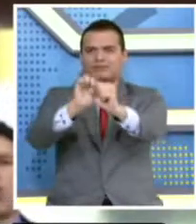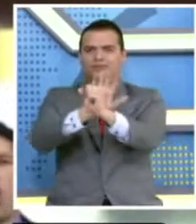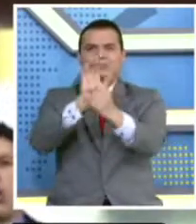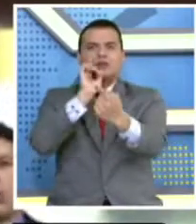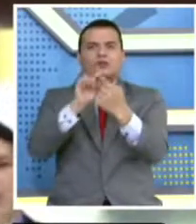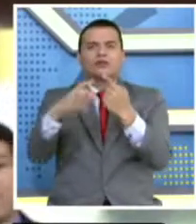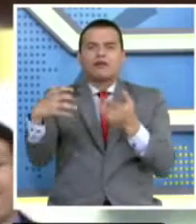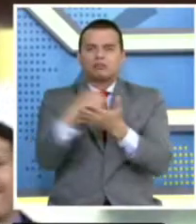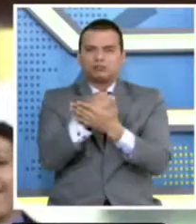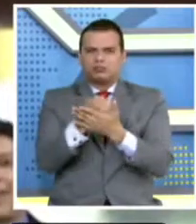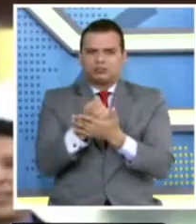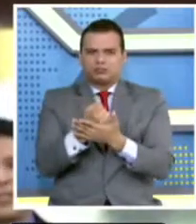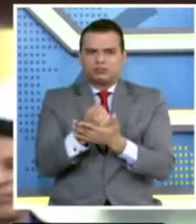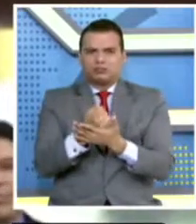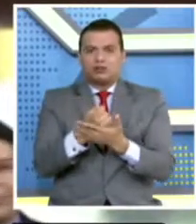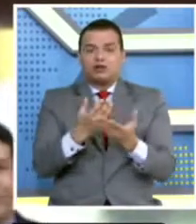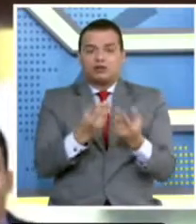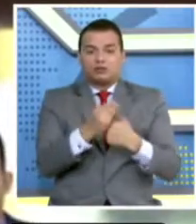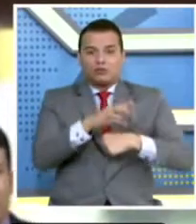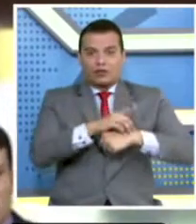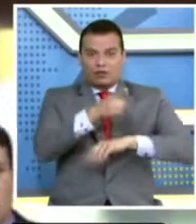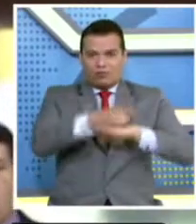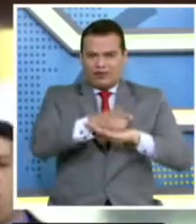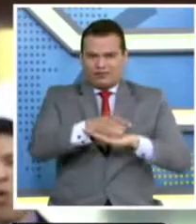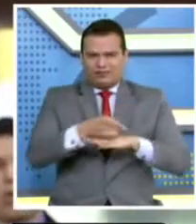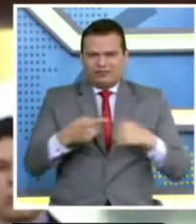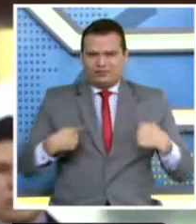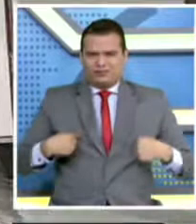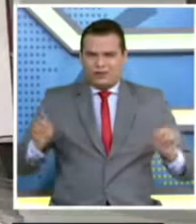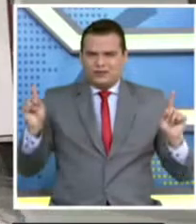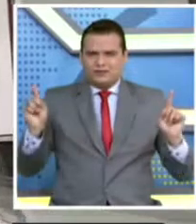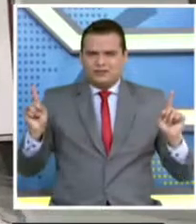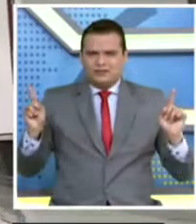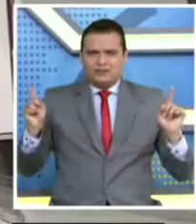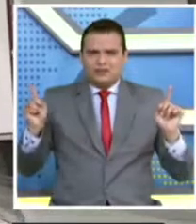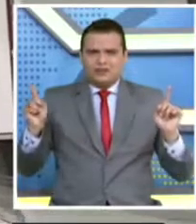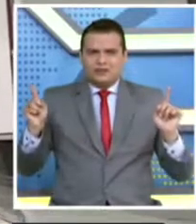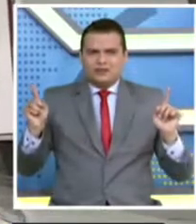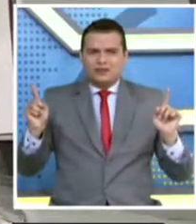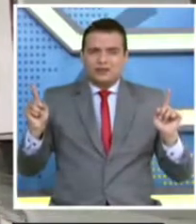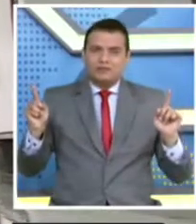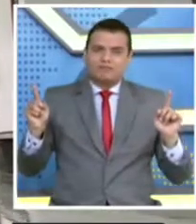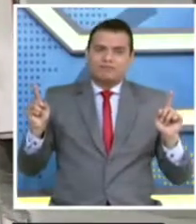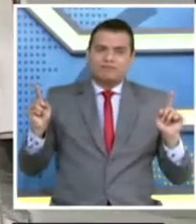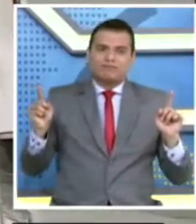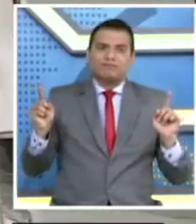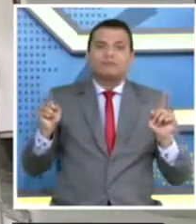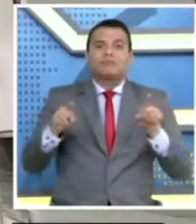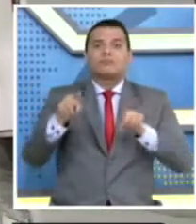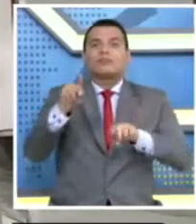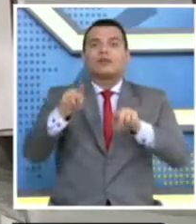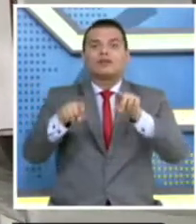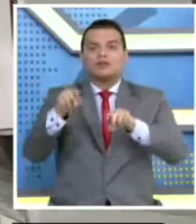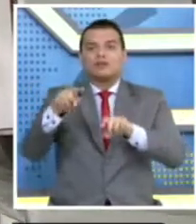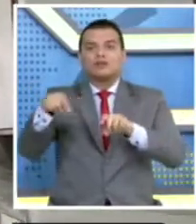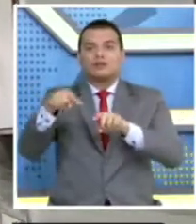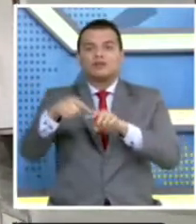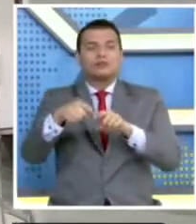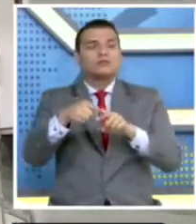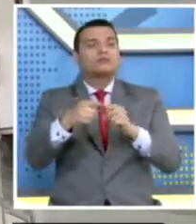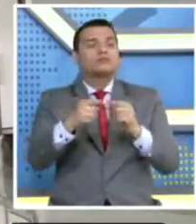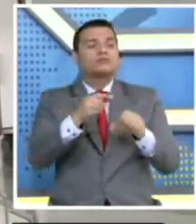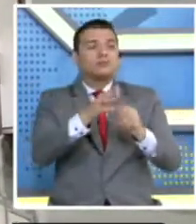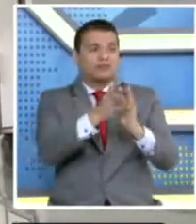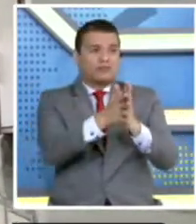ganar dinero y que son los médicos los culpables. Y no es cierto. Dicen los galenos que inclusive los han tildado de hacer parte de un supuesto cartel